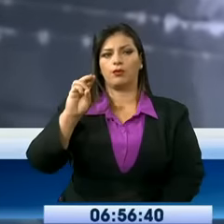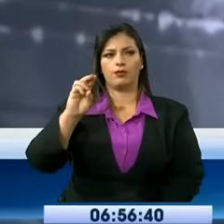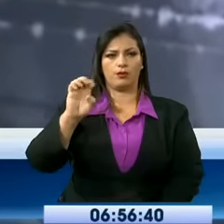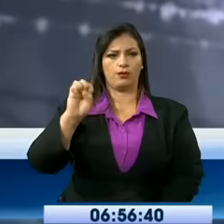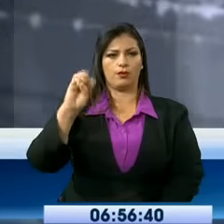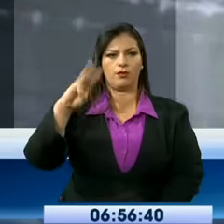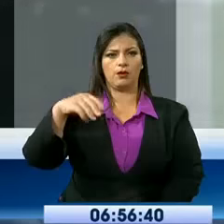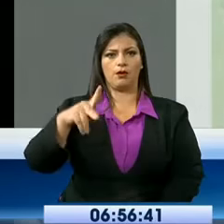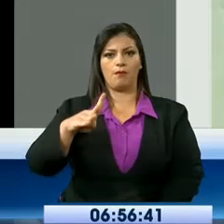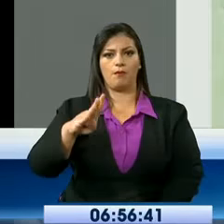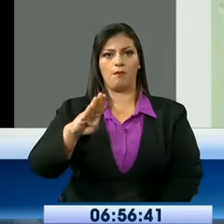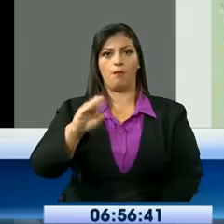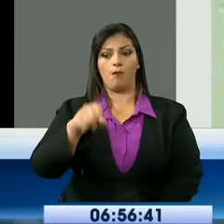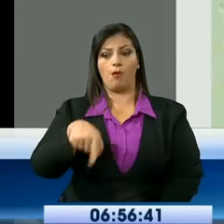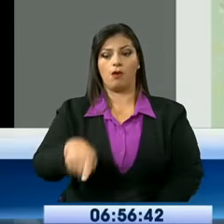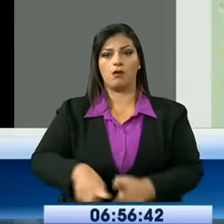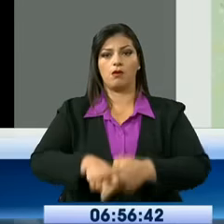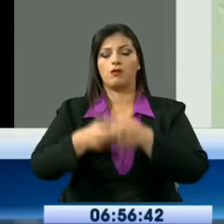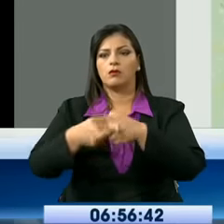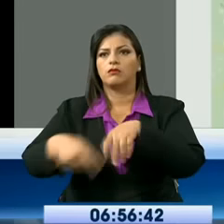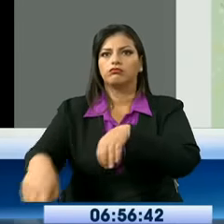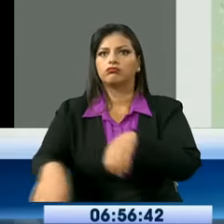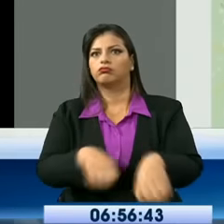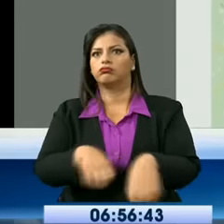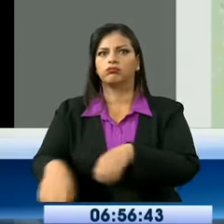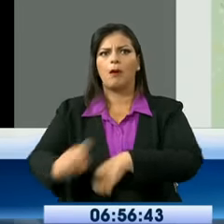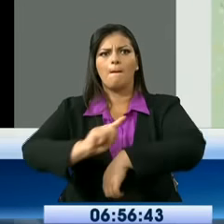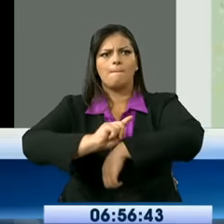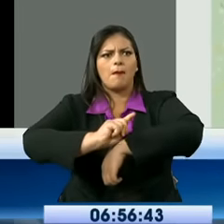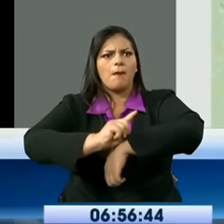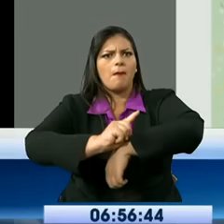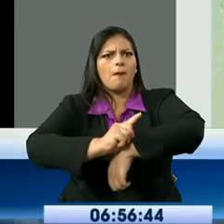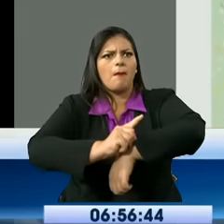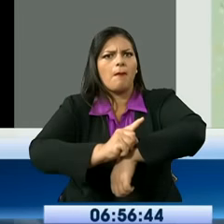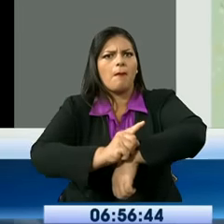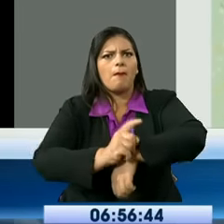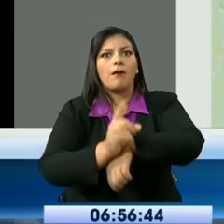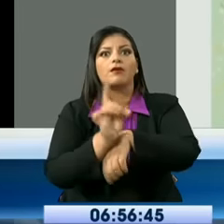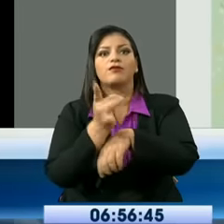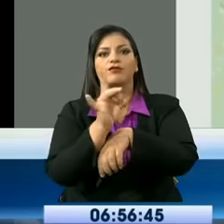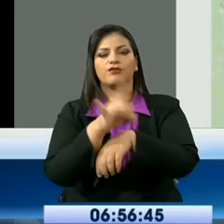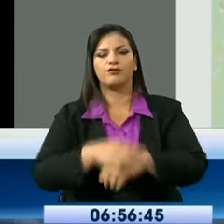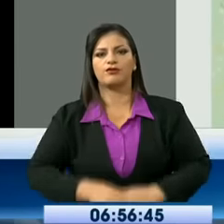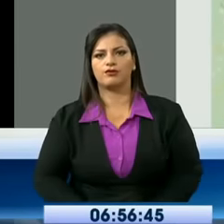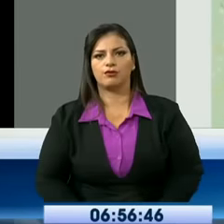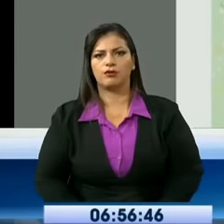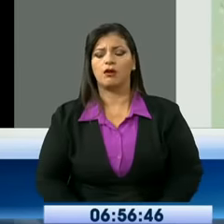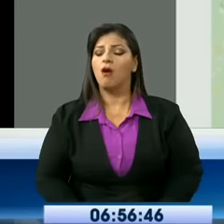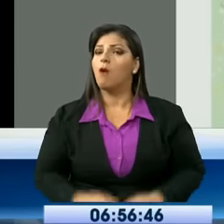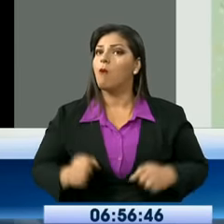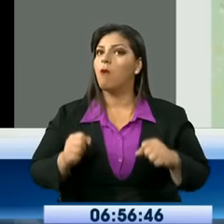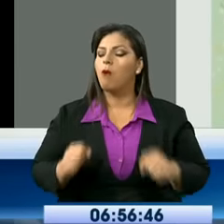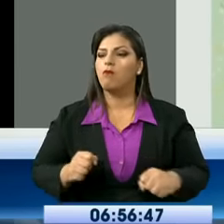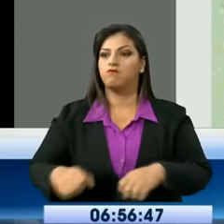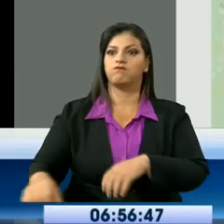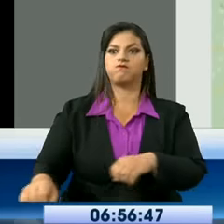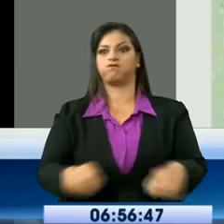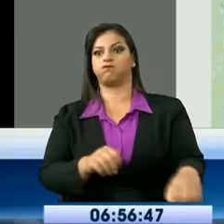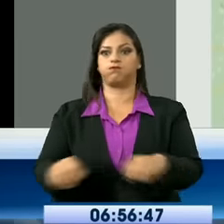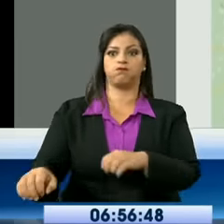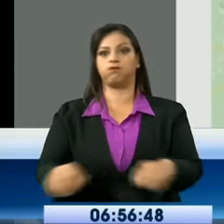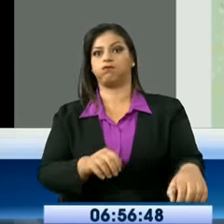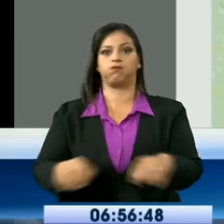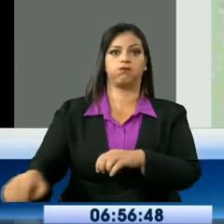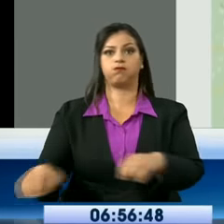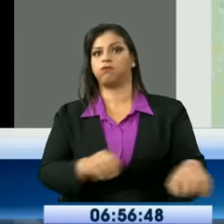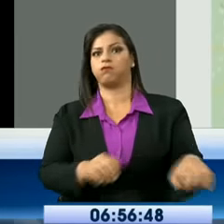cerca de 18 segundos. El sismo se sintió con fuerza en la capital y en los valles aledaños, ya